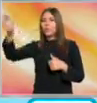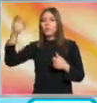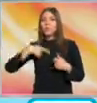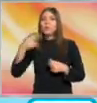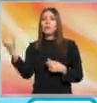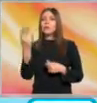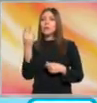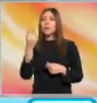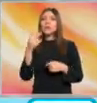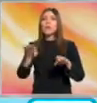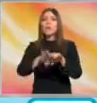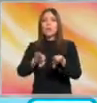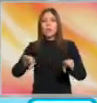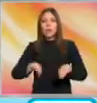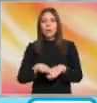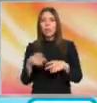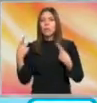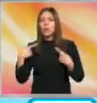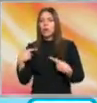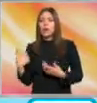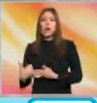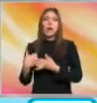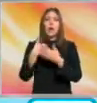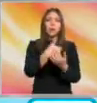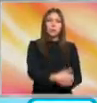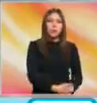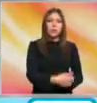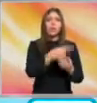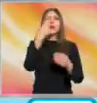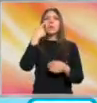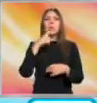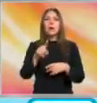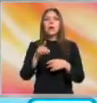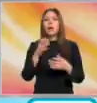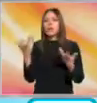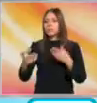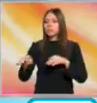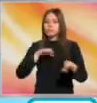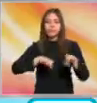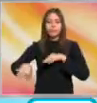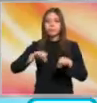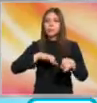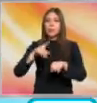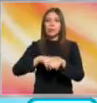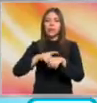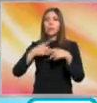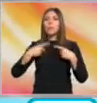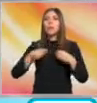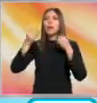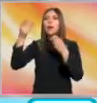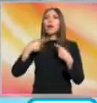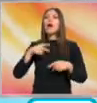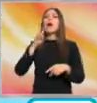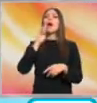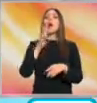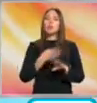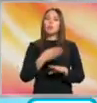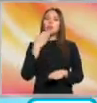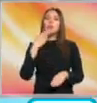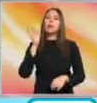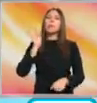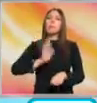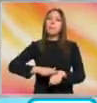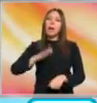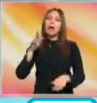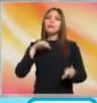a tiempo y no quedarle mal a los clientes. Debo de darle la oportunidad a otras personas que aprendan el oficio